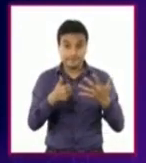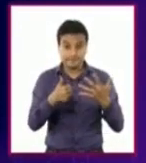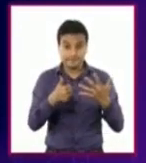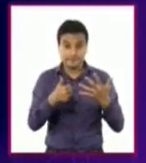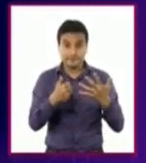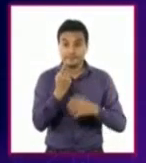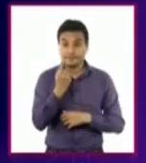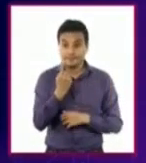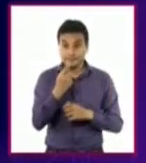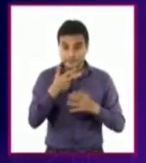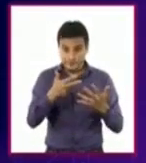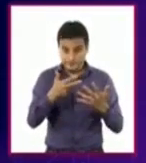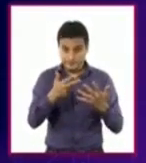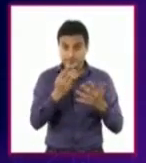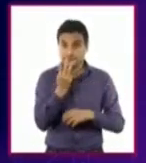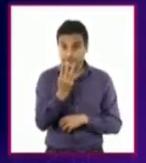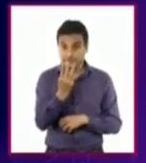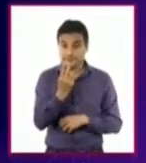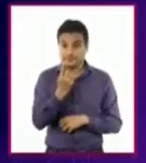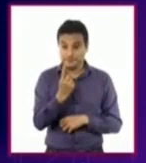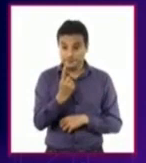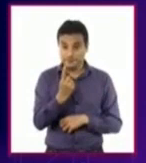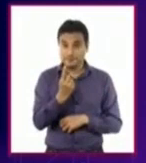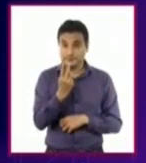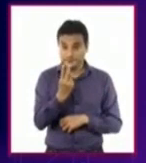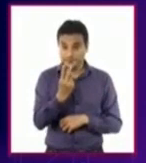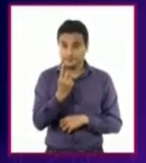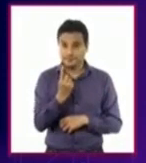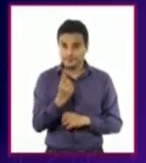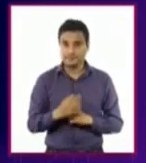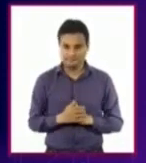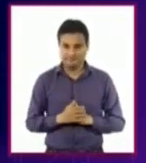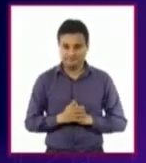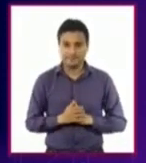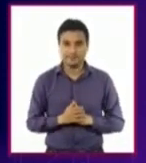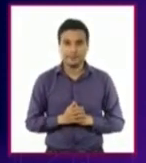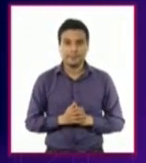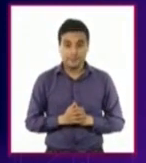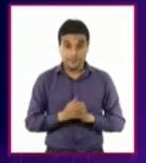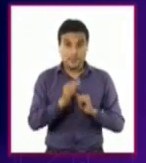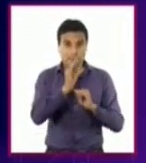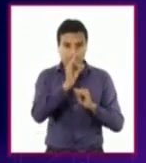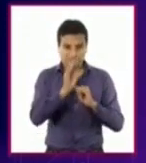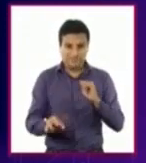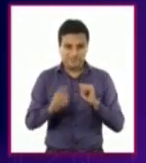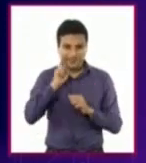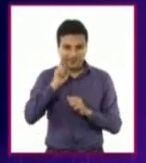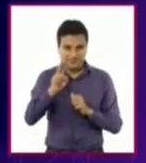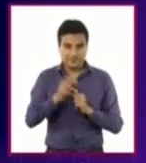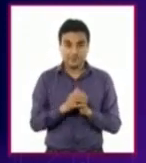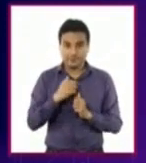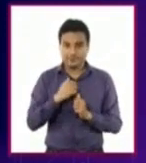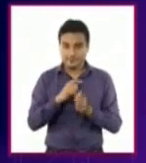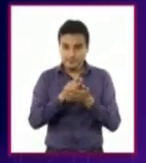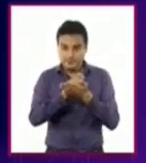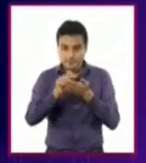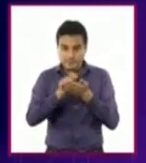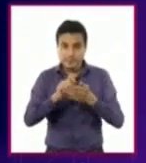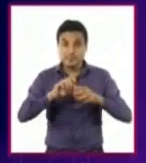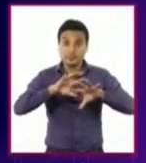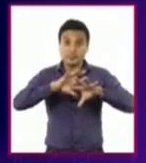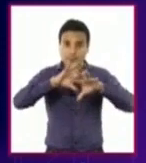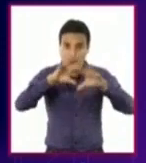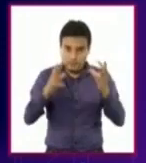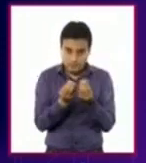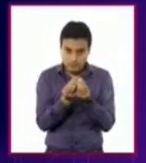683 1 2 y 1 en la última fila escribimos la suma total de datos